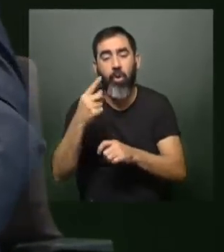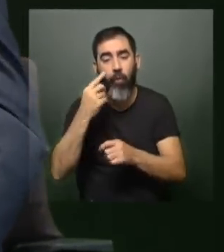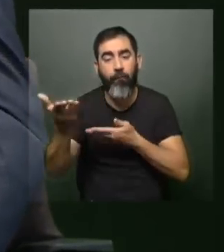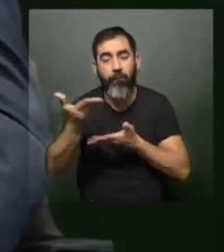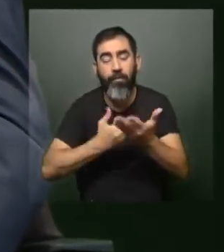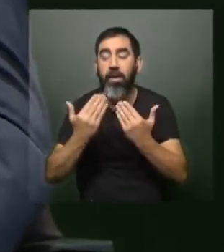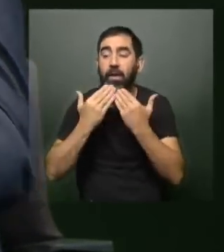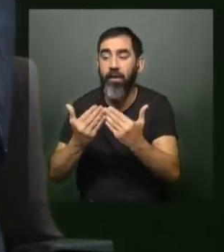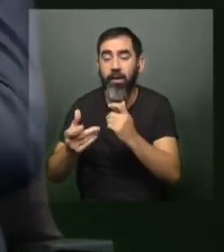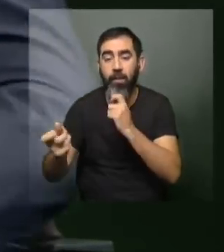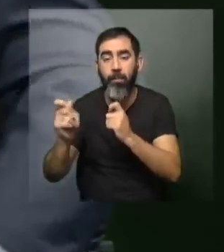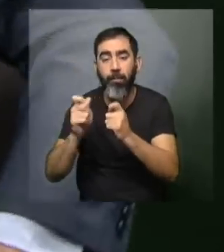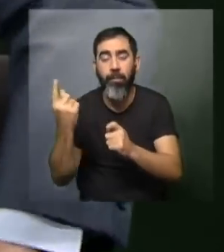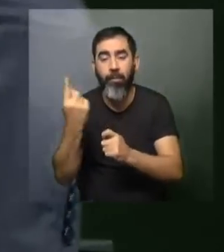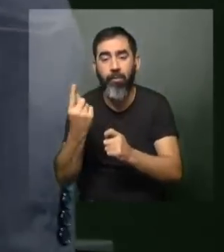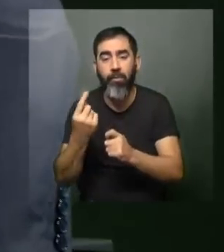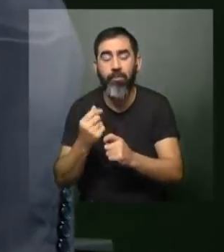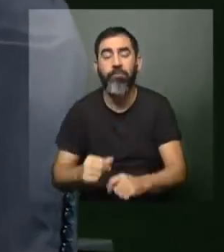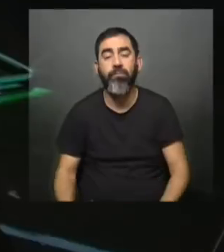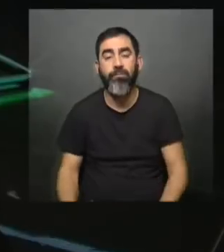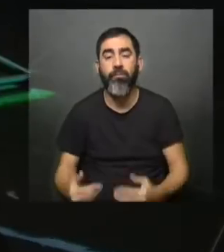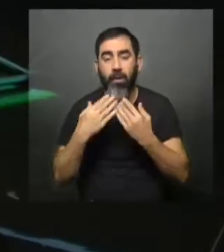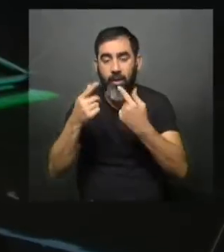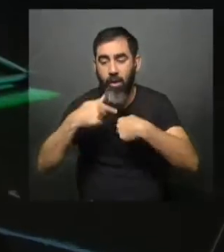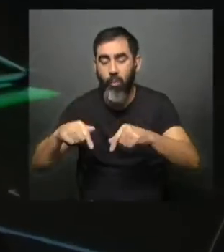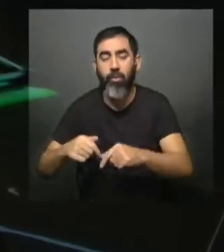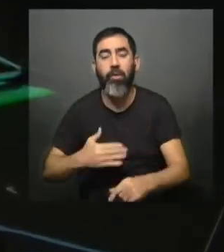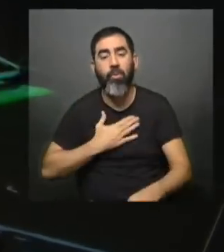convivencia ciudadana gracias por este minuto y gracias por venir acá TV